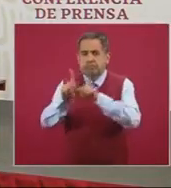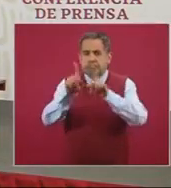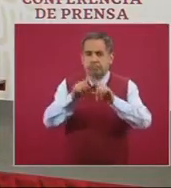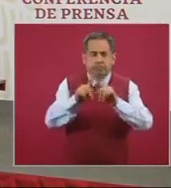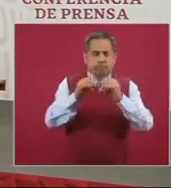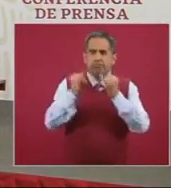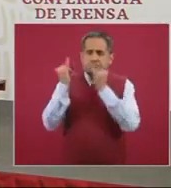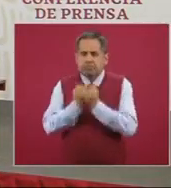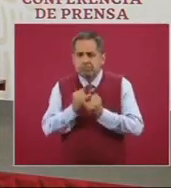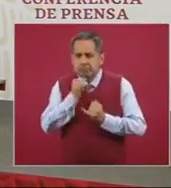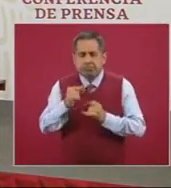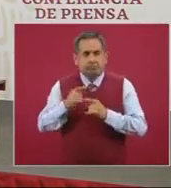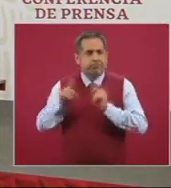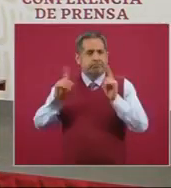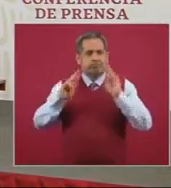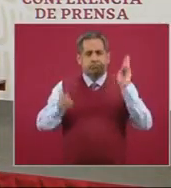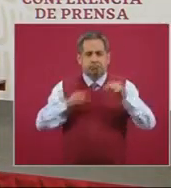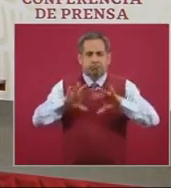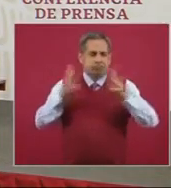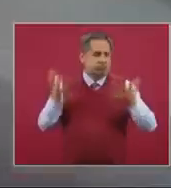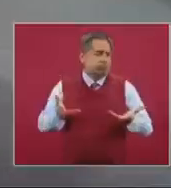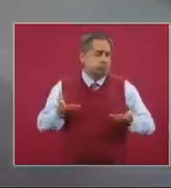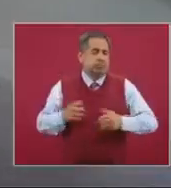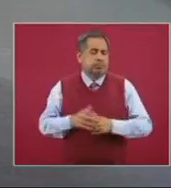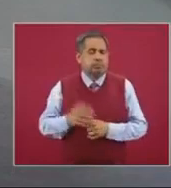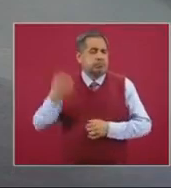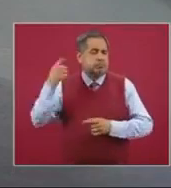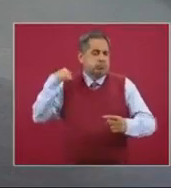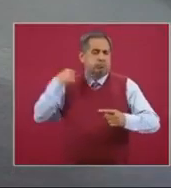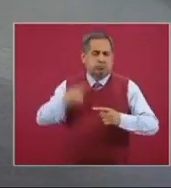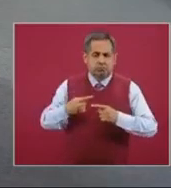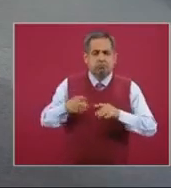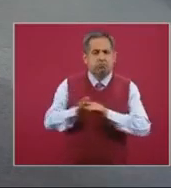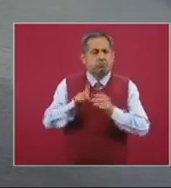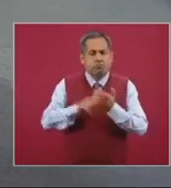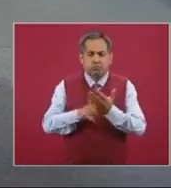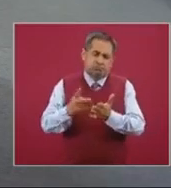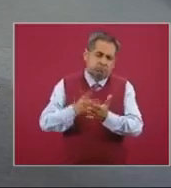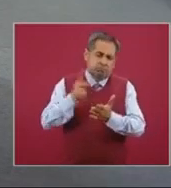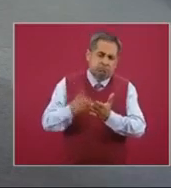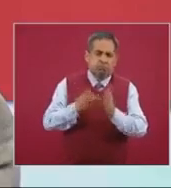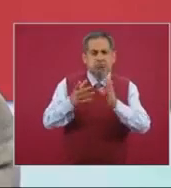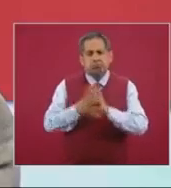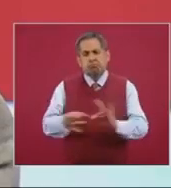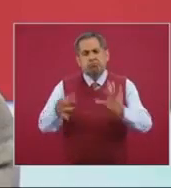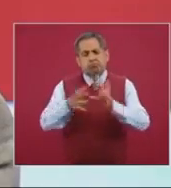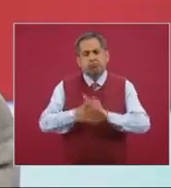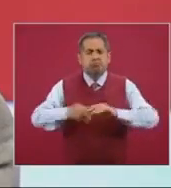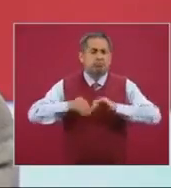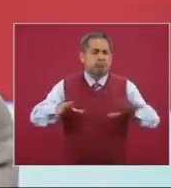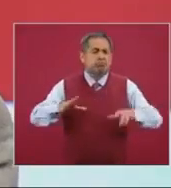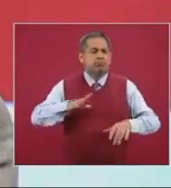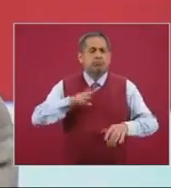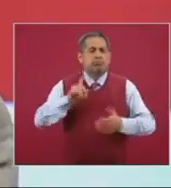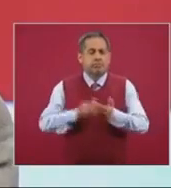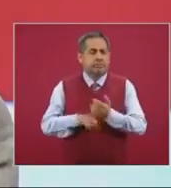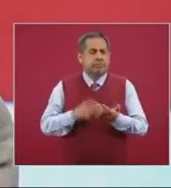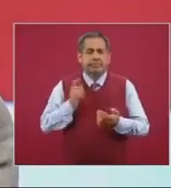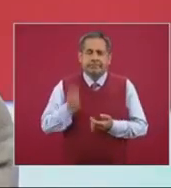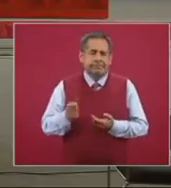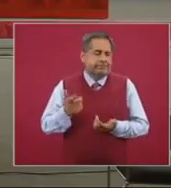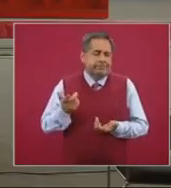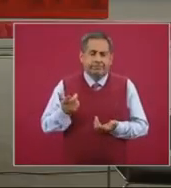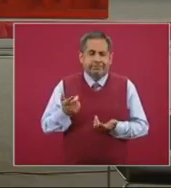epidémicos. Aquí una de las cosas que hemos comentado a lo largo ya de muchas sesiones, de muchos meses, es esta